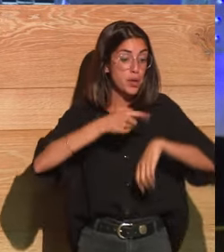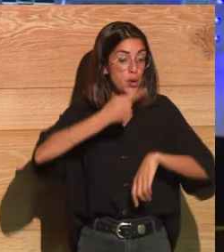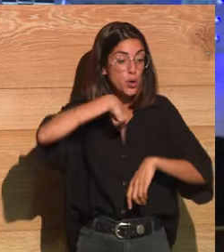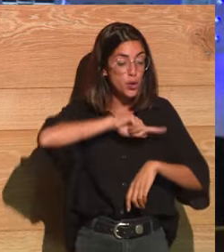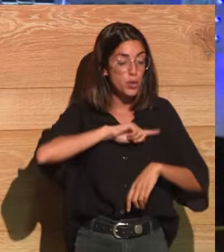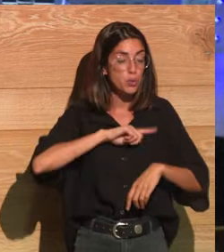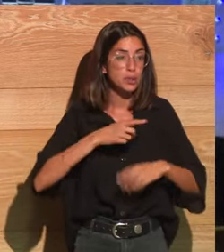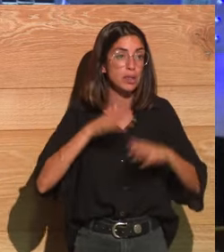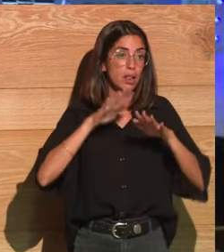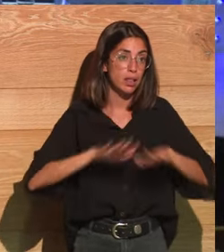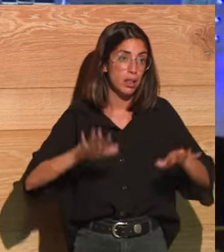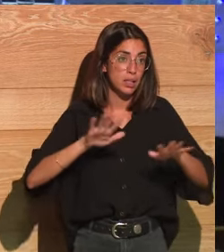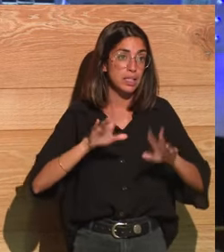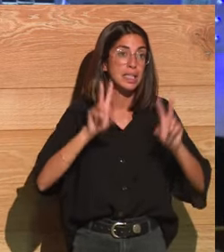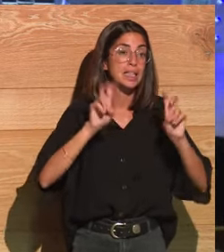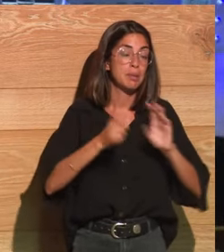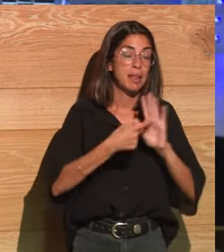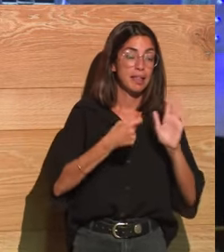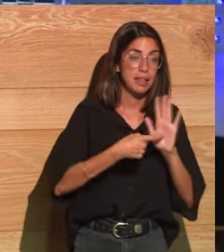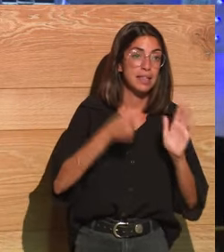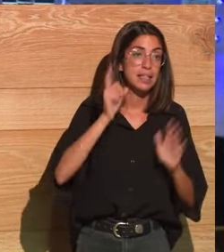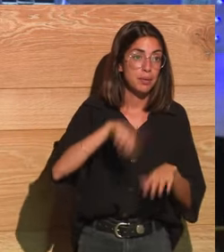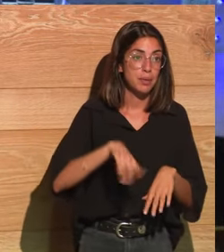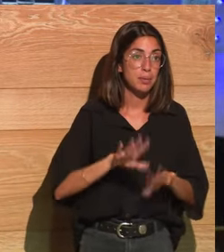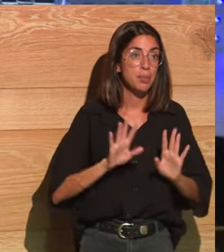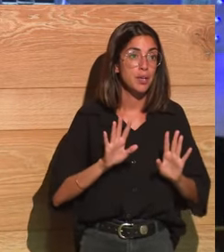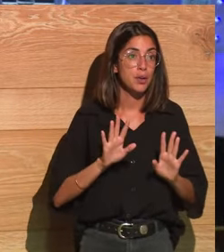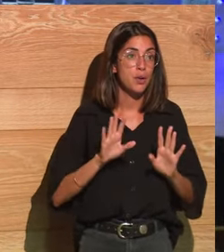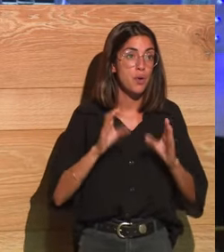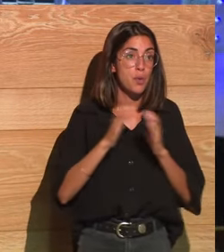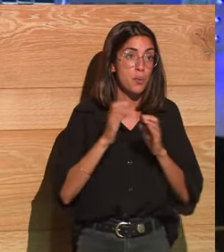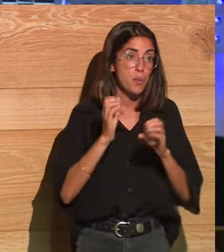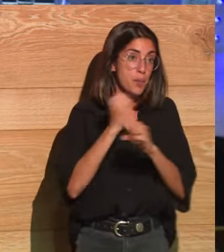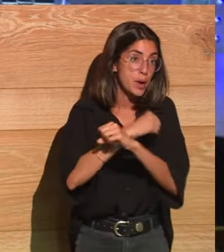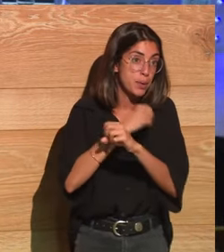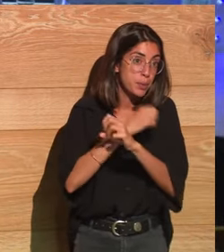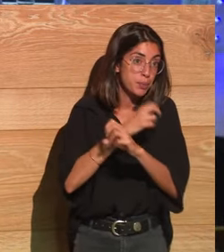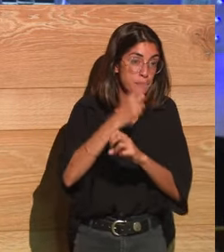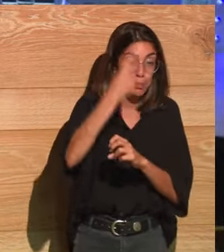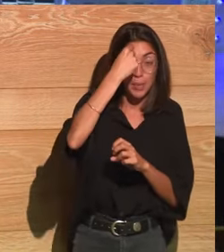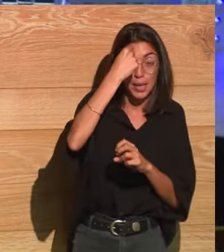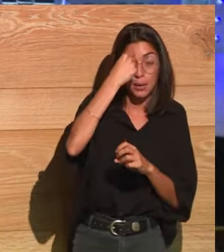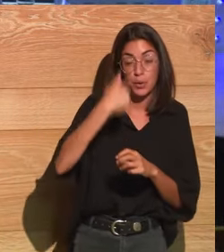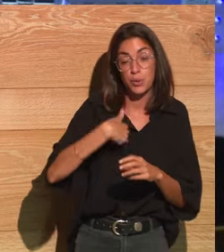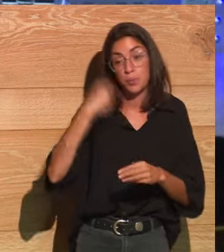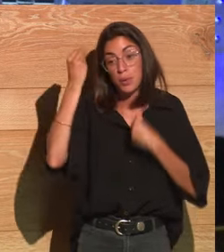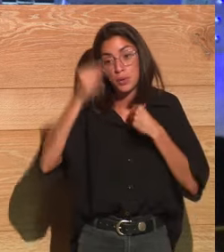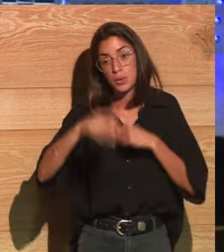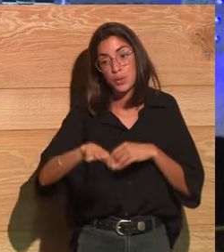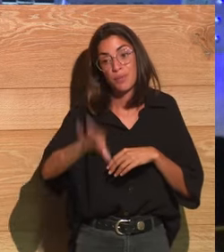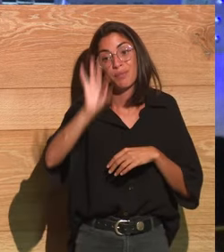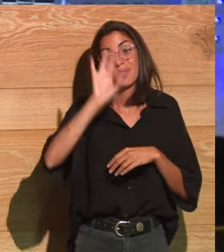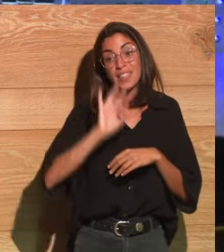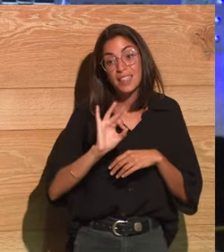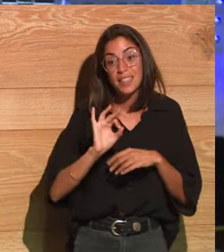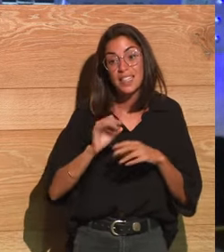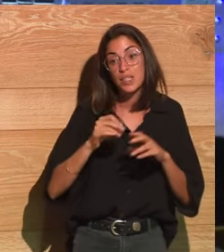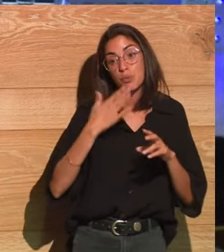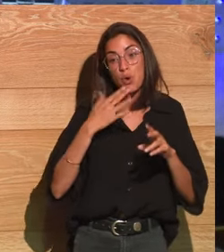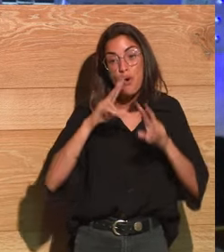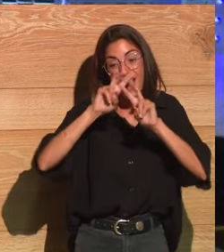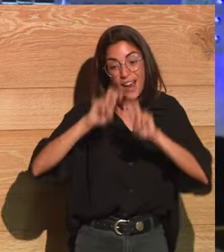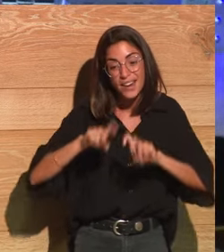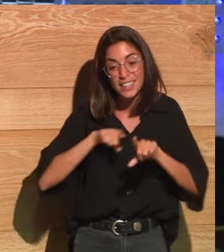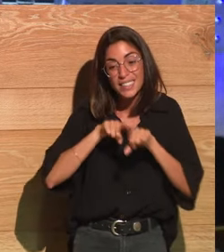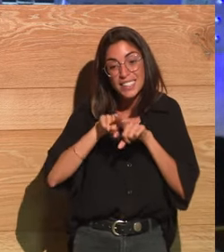poco lo que pasa también con el tema de la dieta. Pero bueno, paleomelancolía, ¿no? Yo creo que es un poco decidir un análisis crítico, ¿no?, de